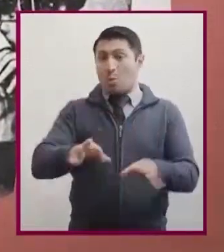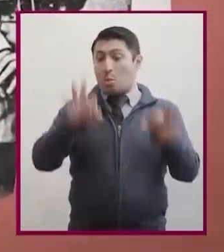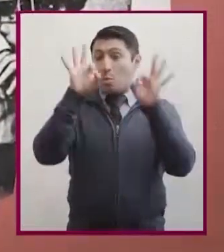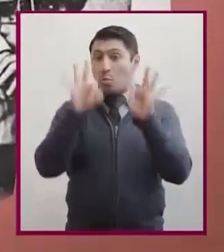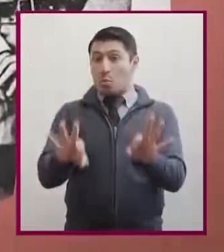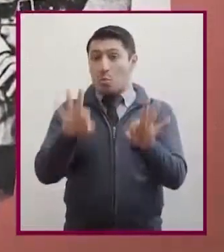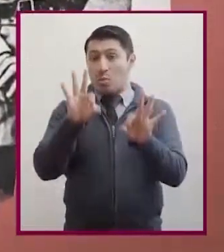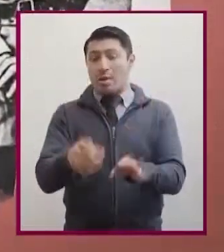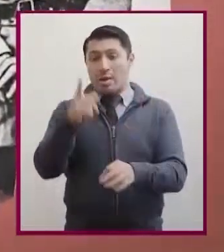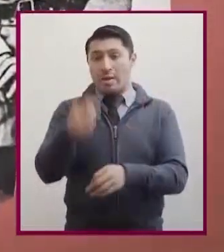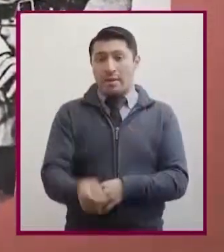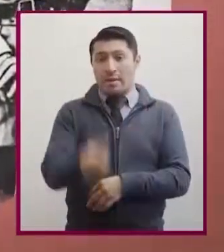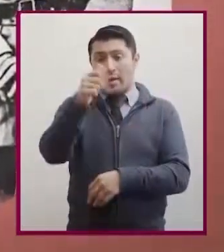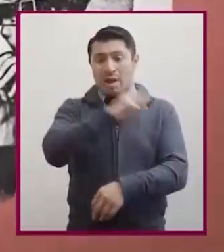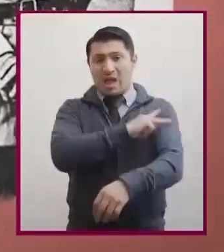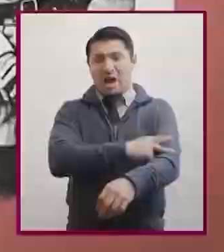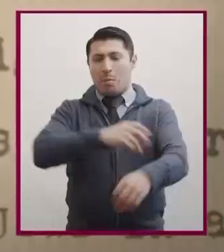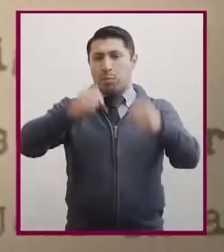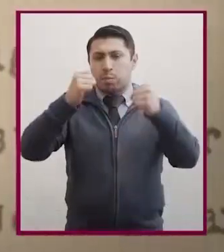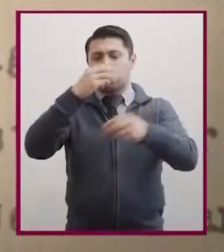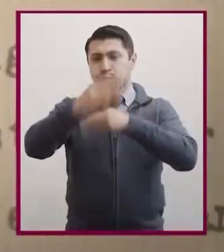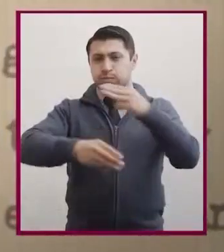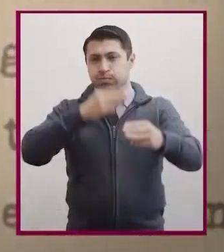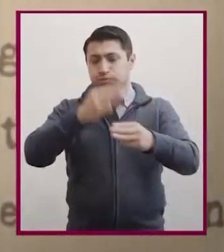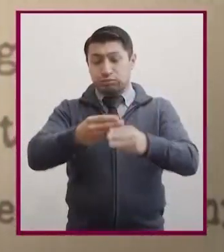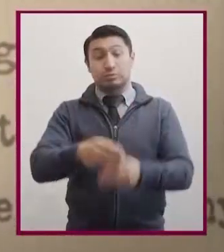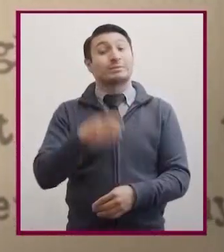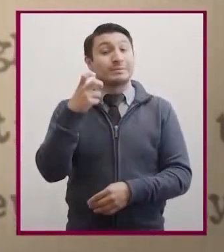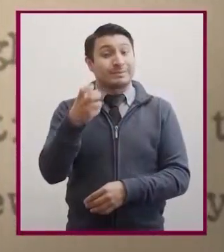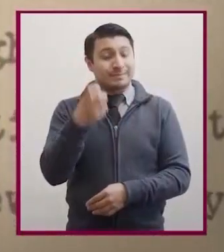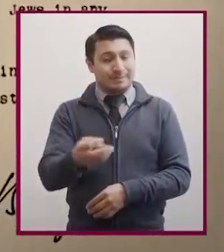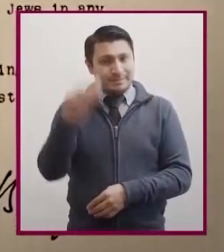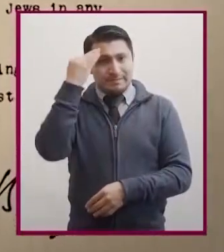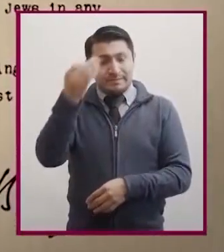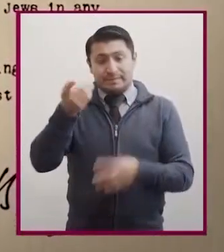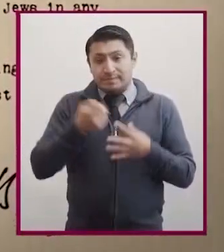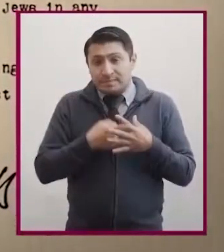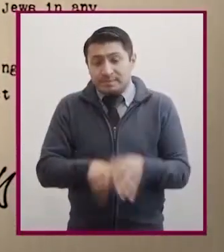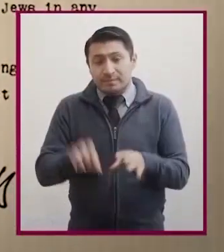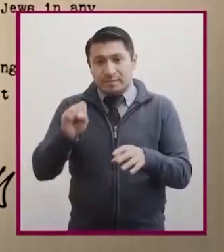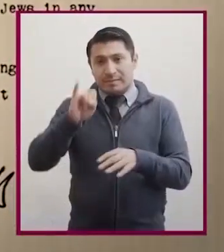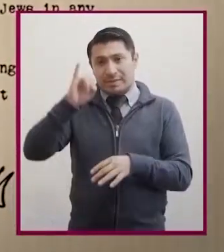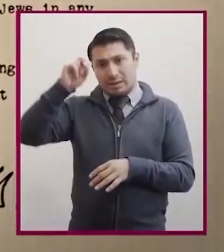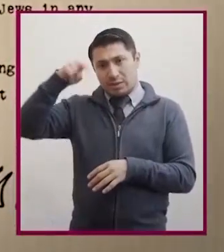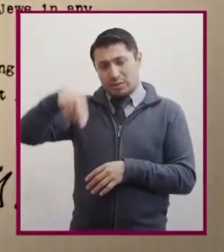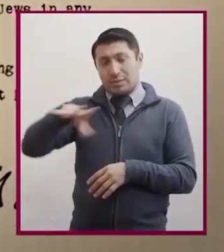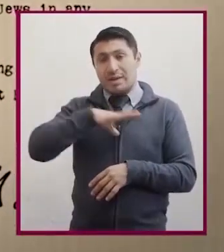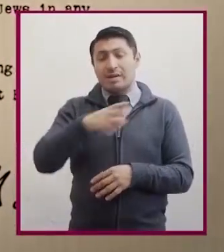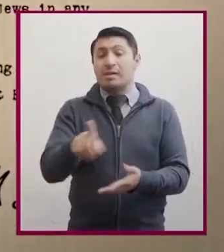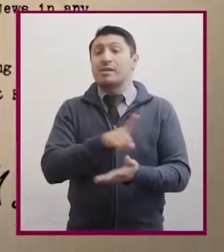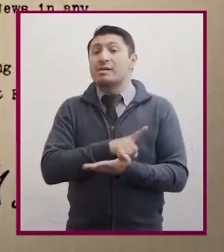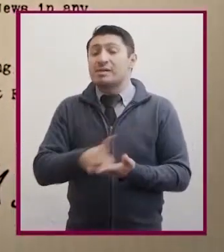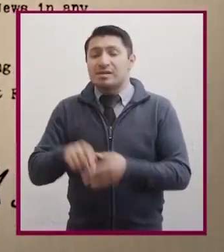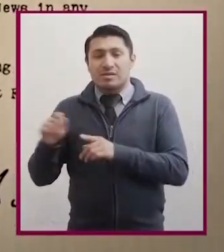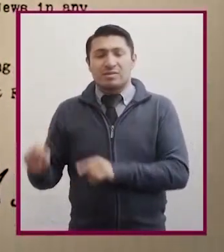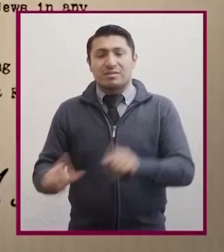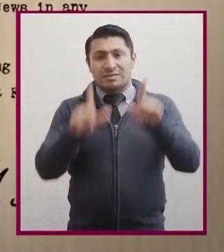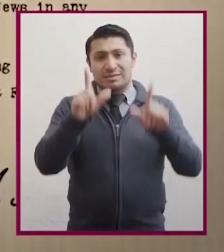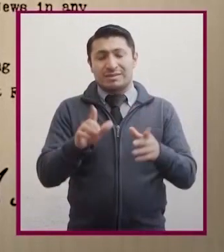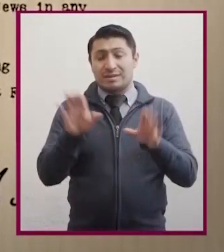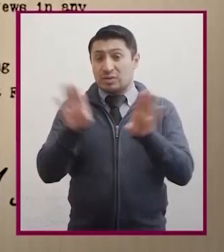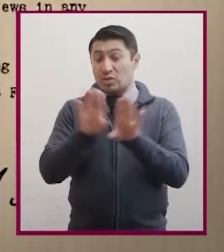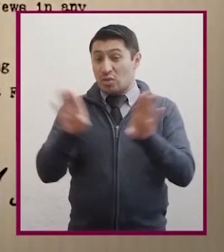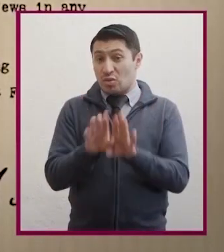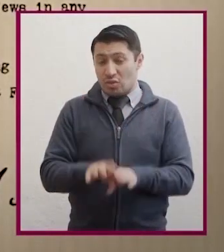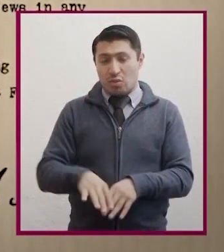oficial de la primera potencia mundial. A partir de ese momento, el movimiento sionista tomó la Declaración Balfour como